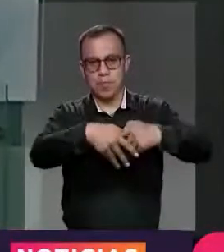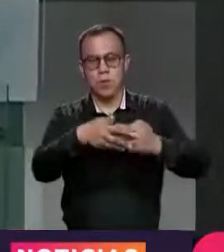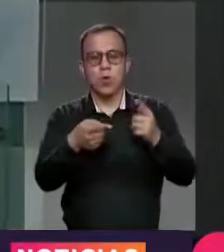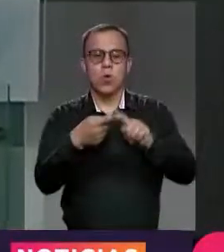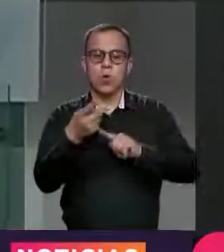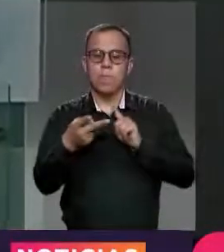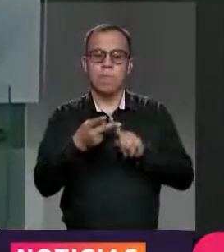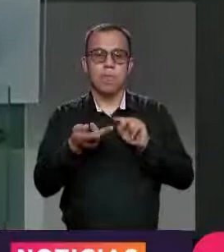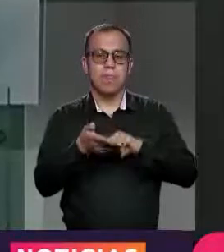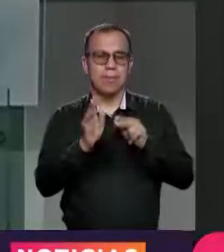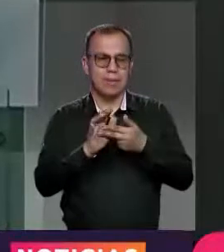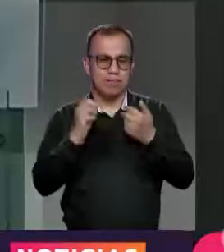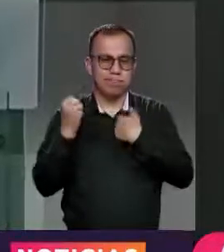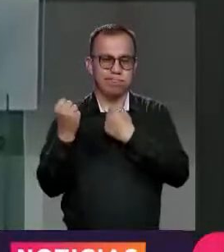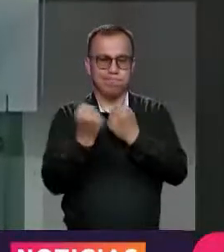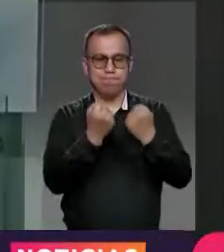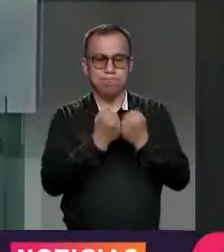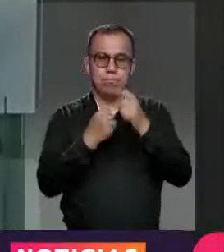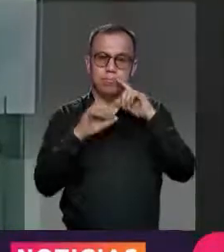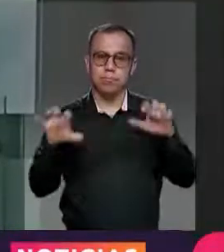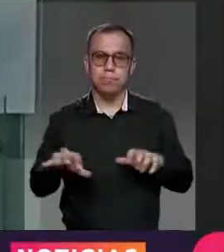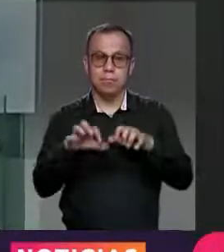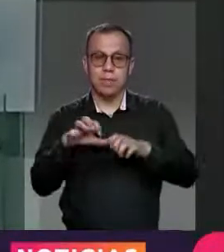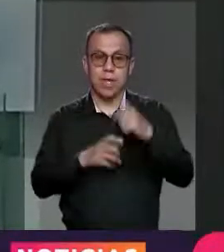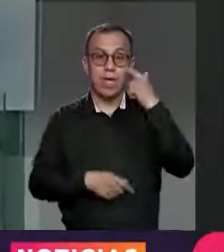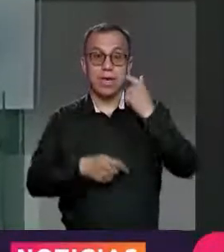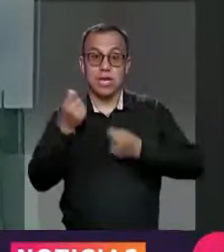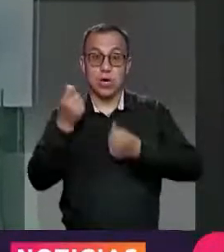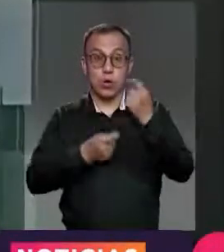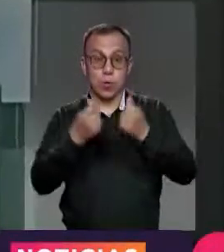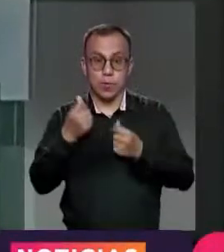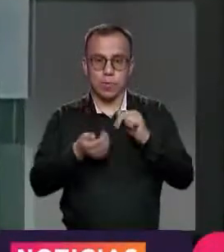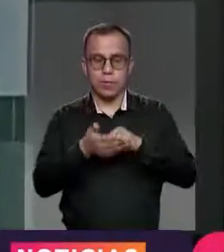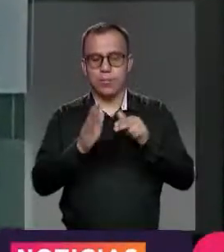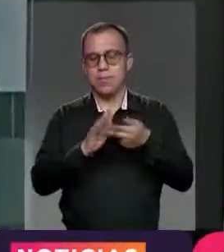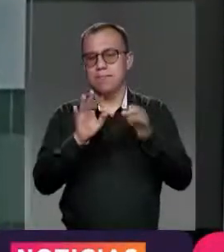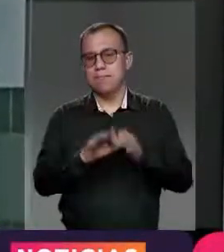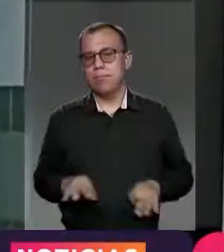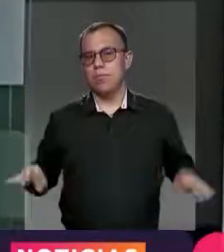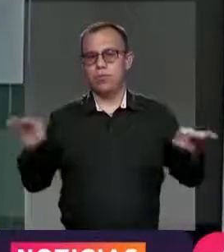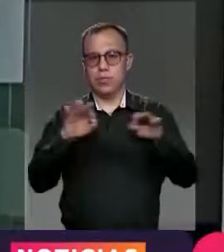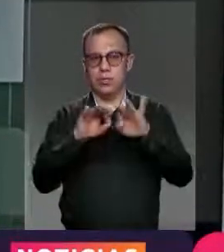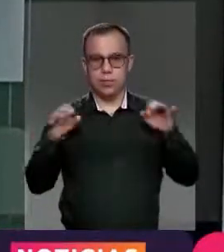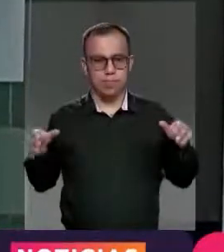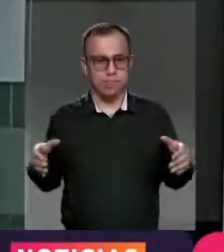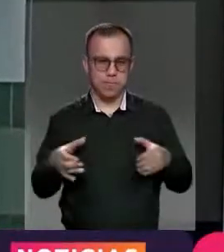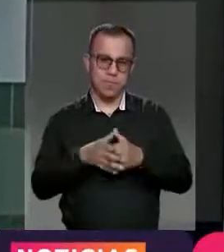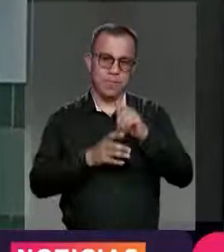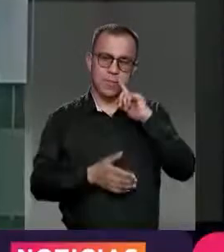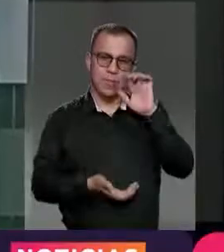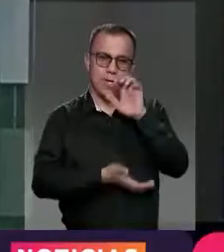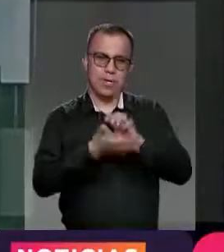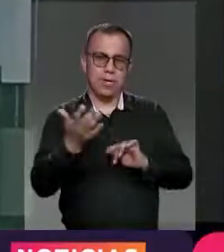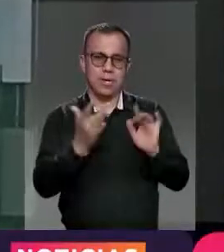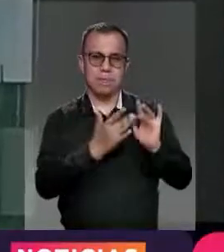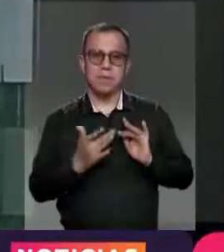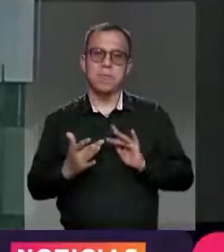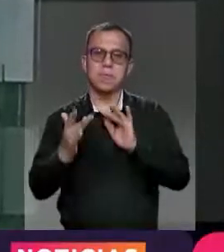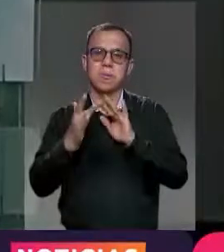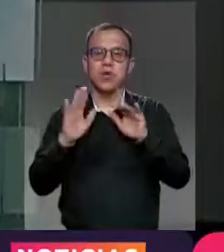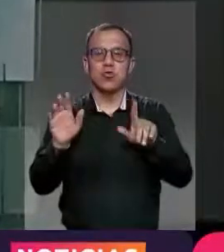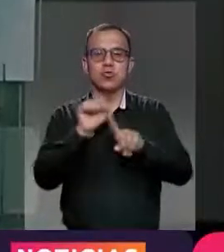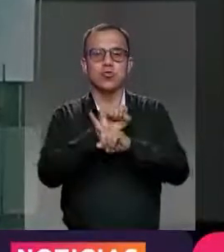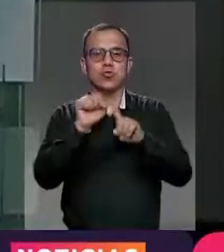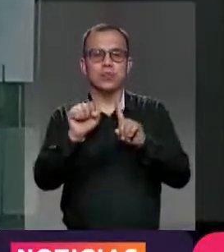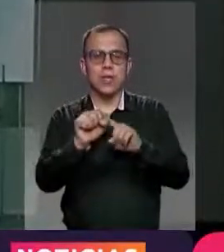es evitar aglomeraciones por algún tipo de actividad económica y lo más importante es evitar las interacciones sociales,